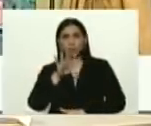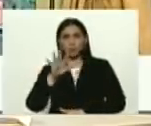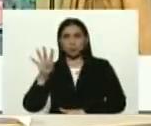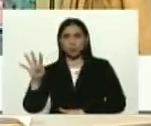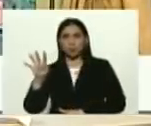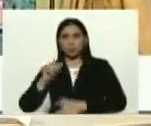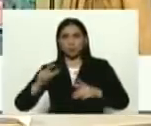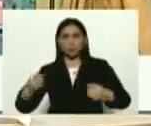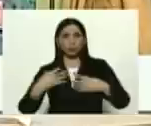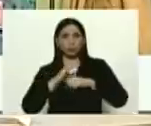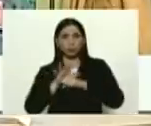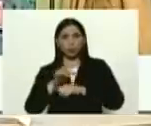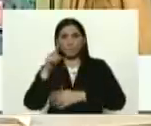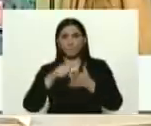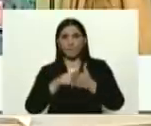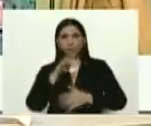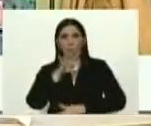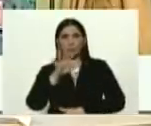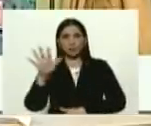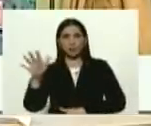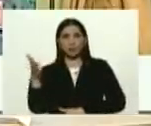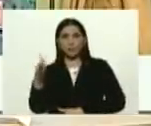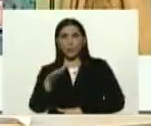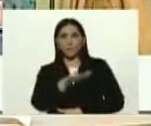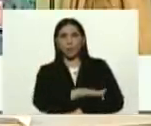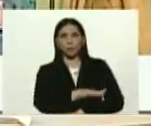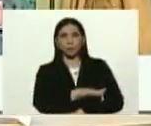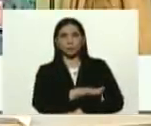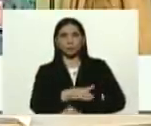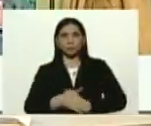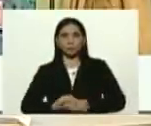33.354 casos y 1.045 fallecidos.